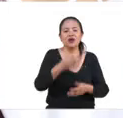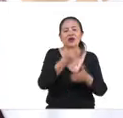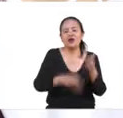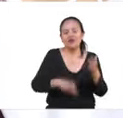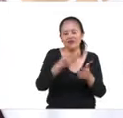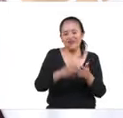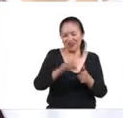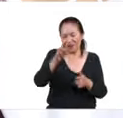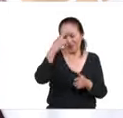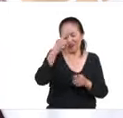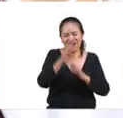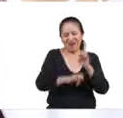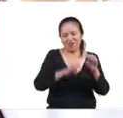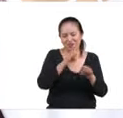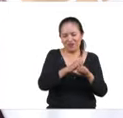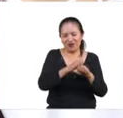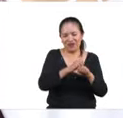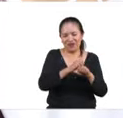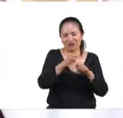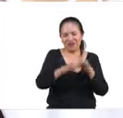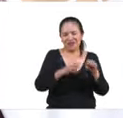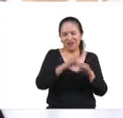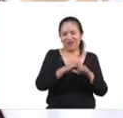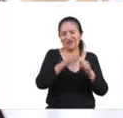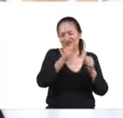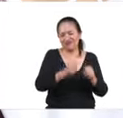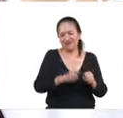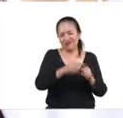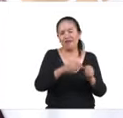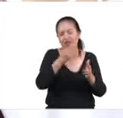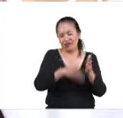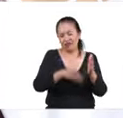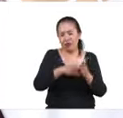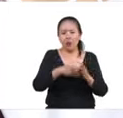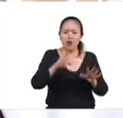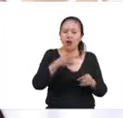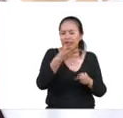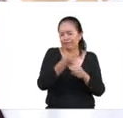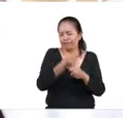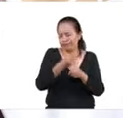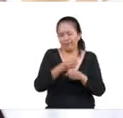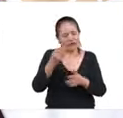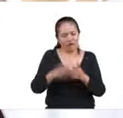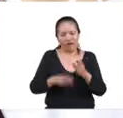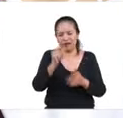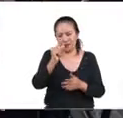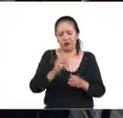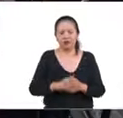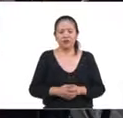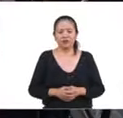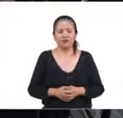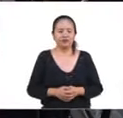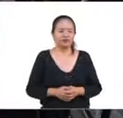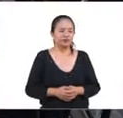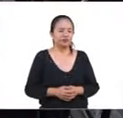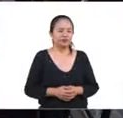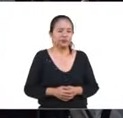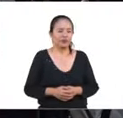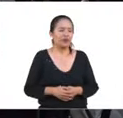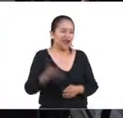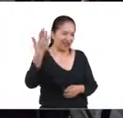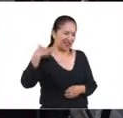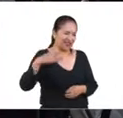la empresa de aseguradora, pero ya se está terminando. Respecto al tema de la marcha de ayer, circula